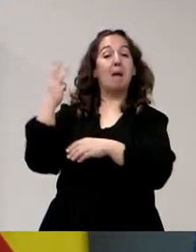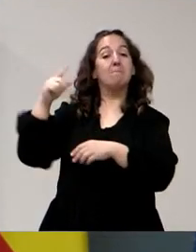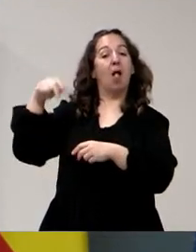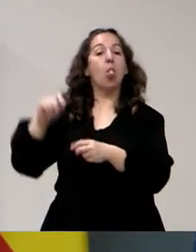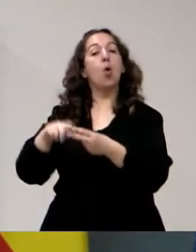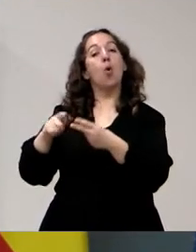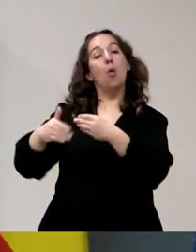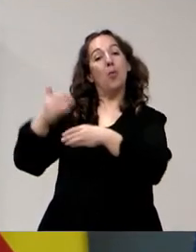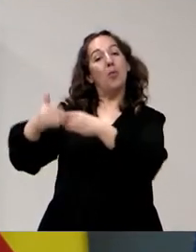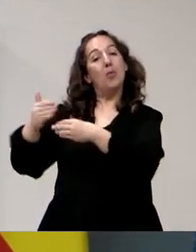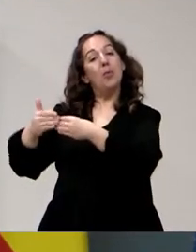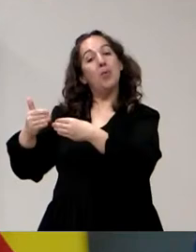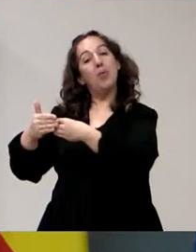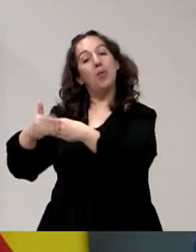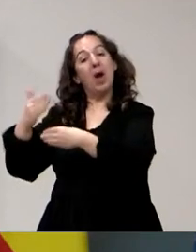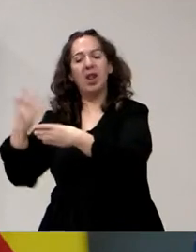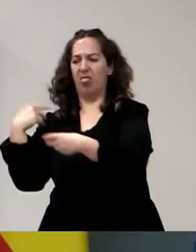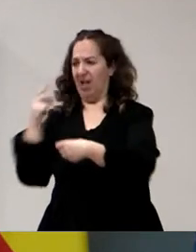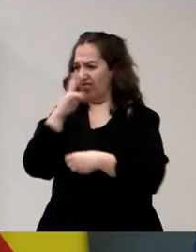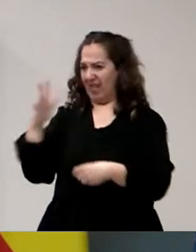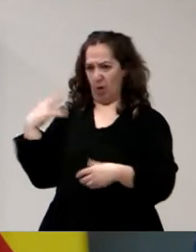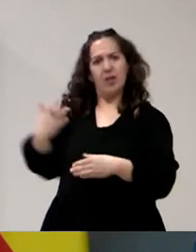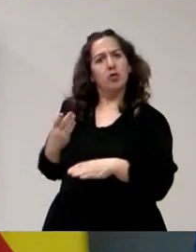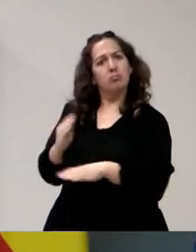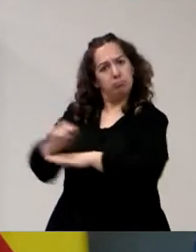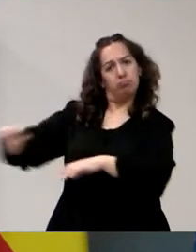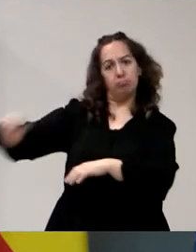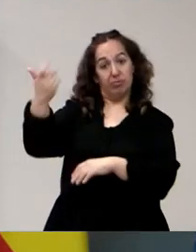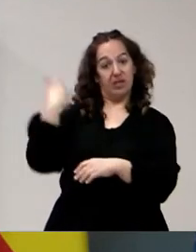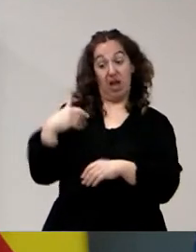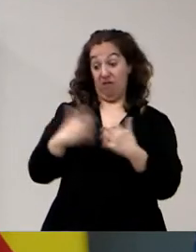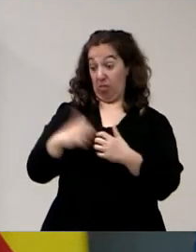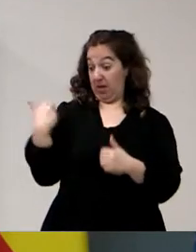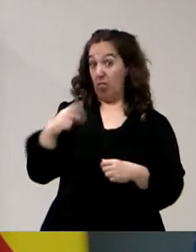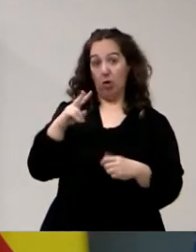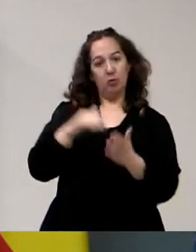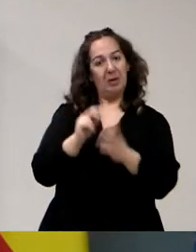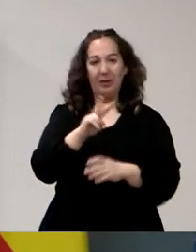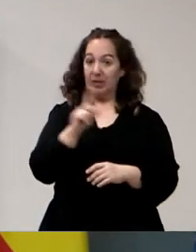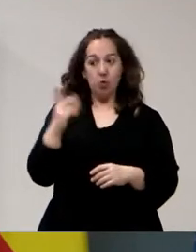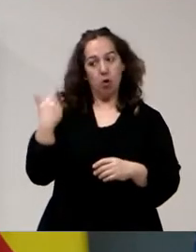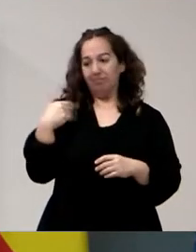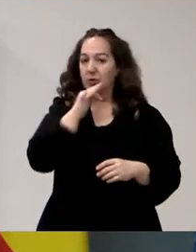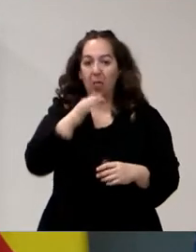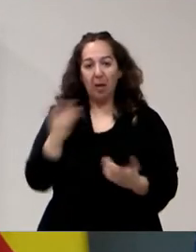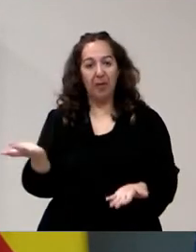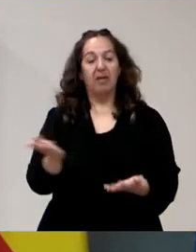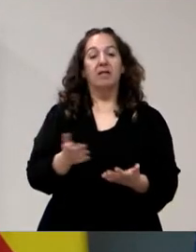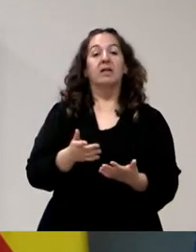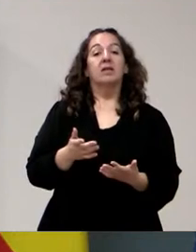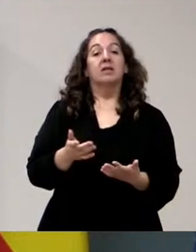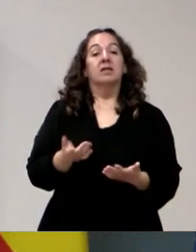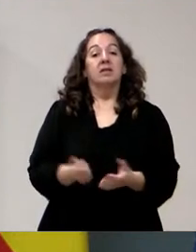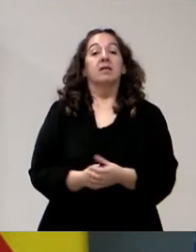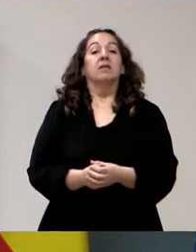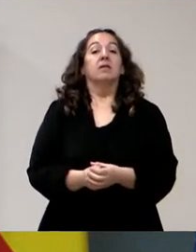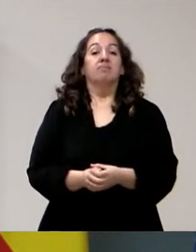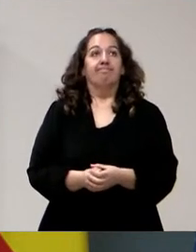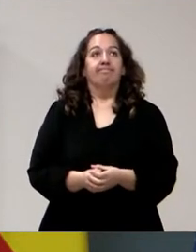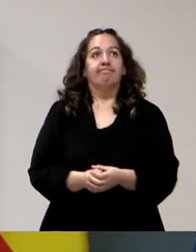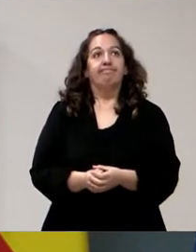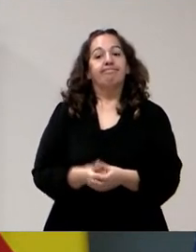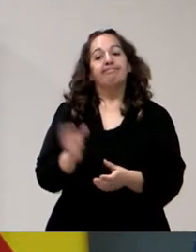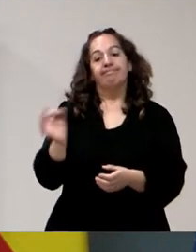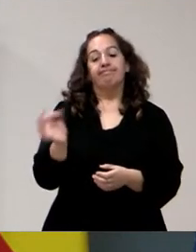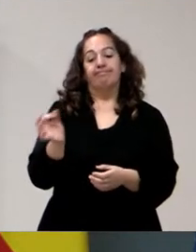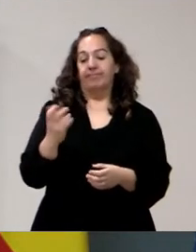adjudicada hace más de 5 años que tenía que haber entrado en funcionamiento en 2021 y que eh Bueno pues